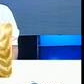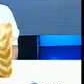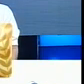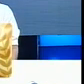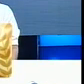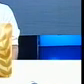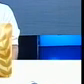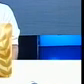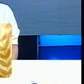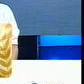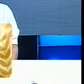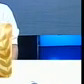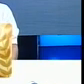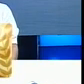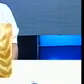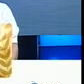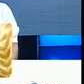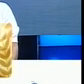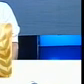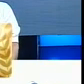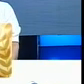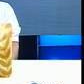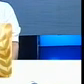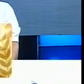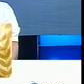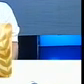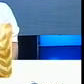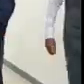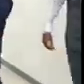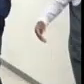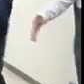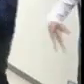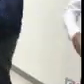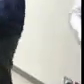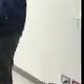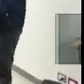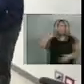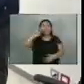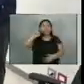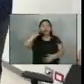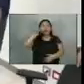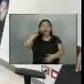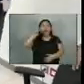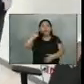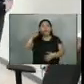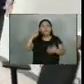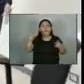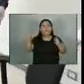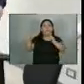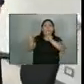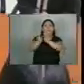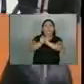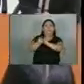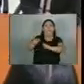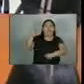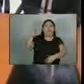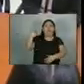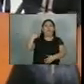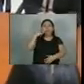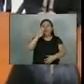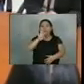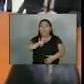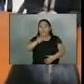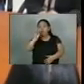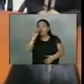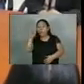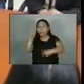en un solo producto. José Adrián Rochac se reencontró con su familia luego de 42 años de